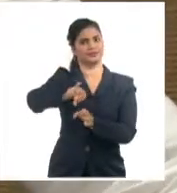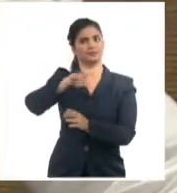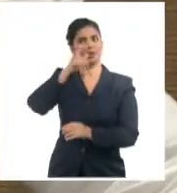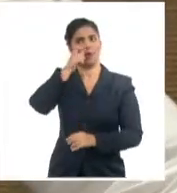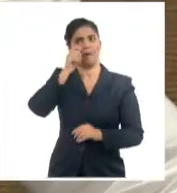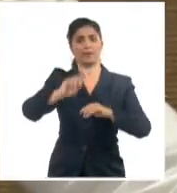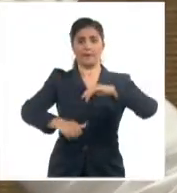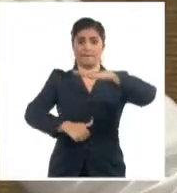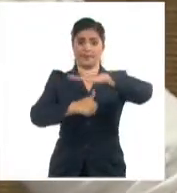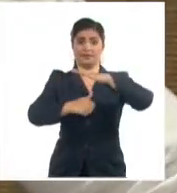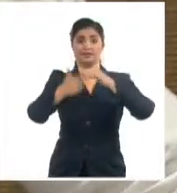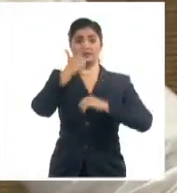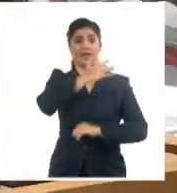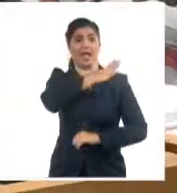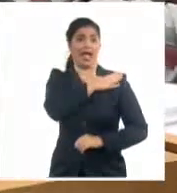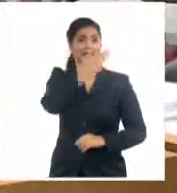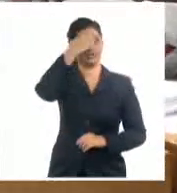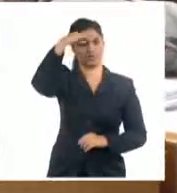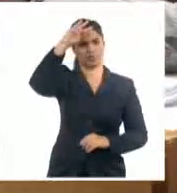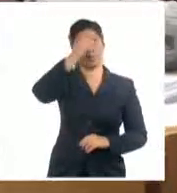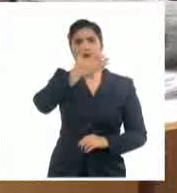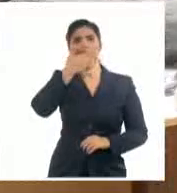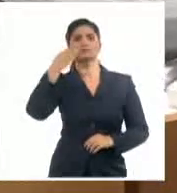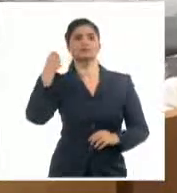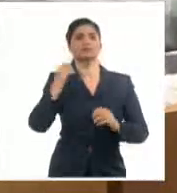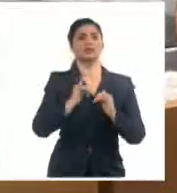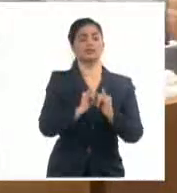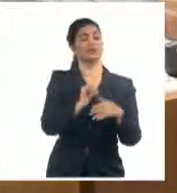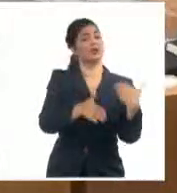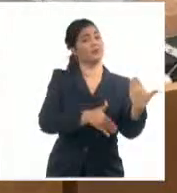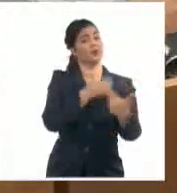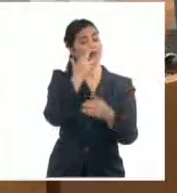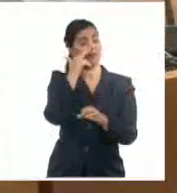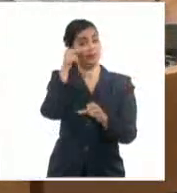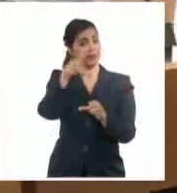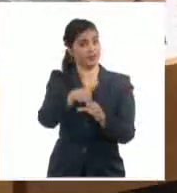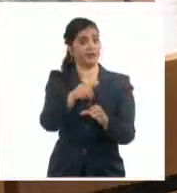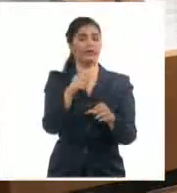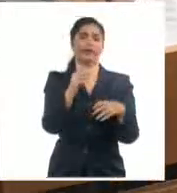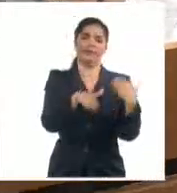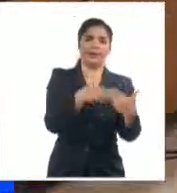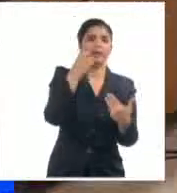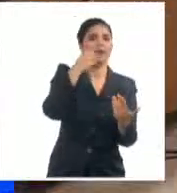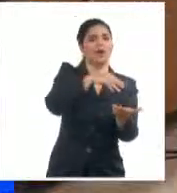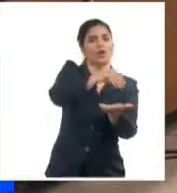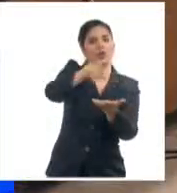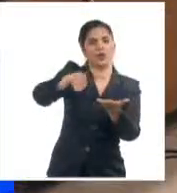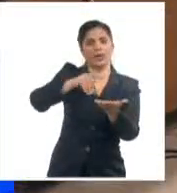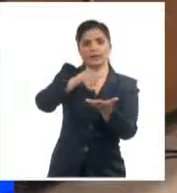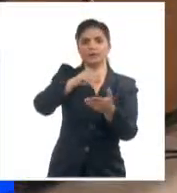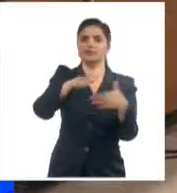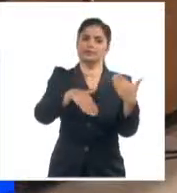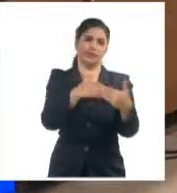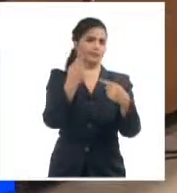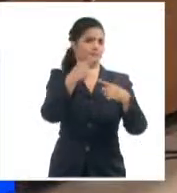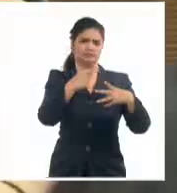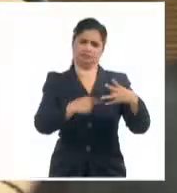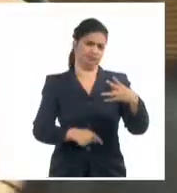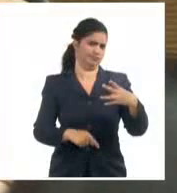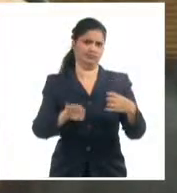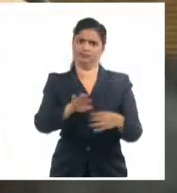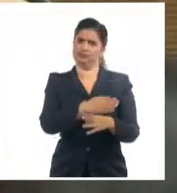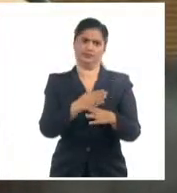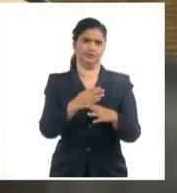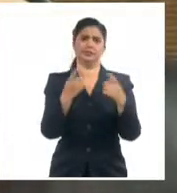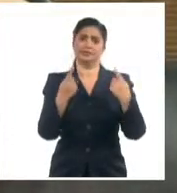siembra incide la insuficiente disponibilidad de combustible, así como la carencia de fertilizantes y herbicidas. La necesidad de una